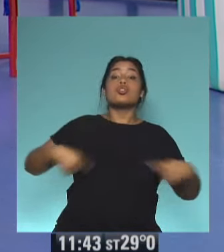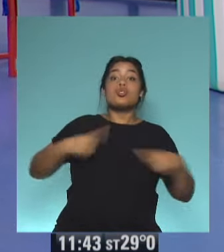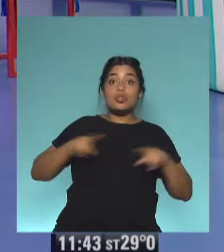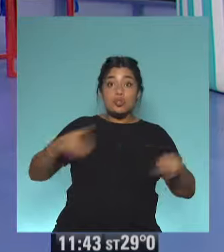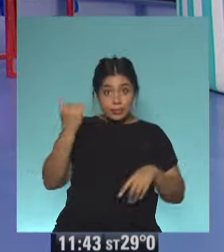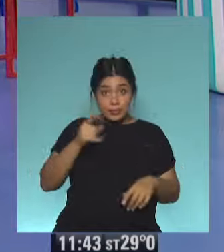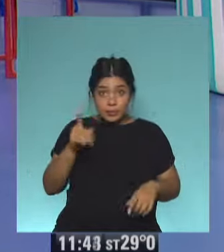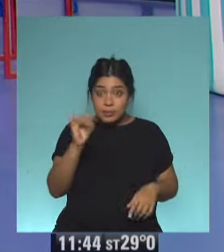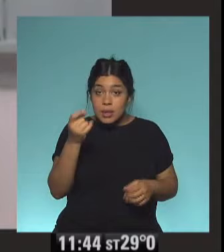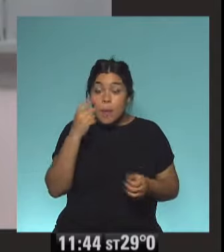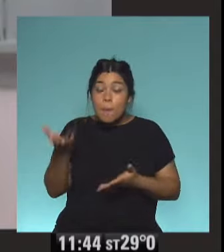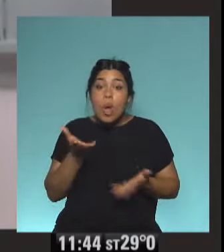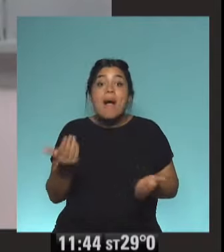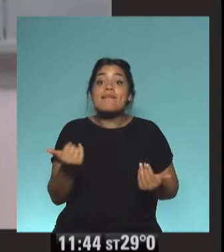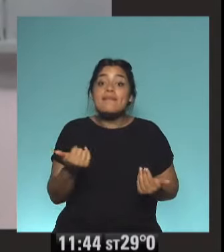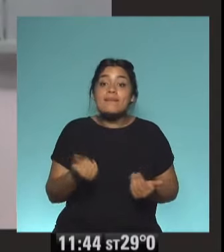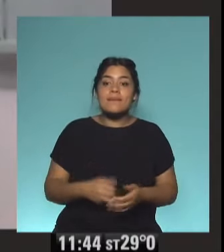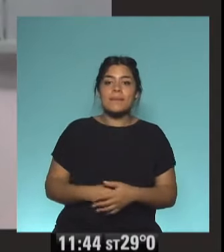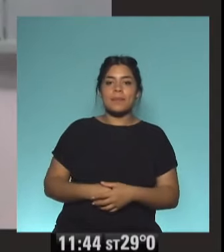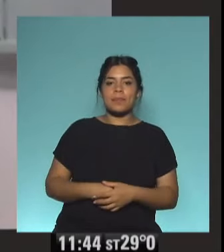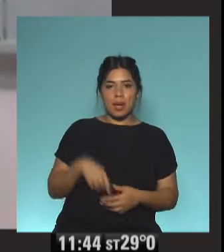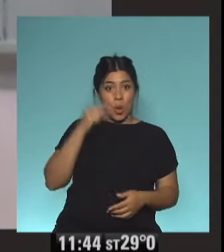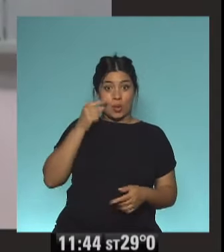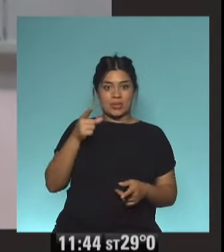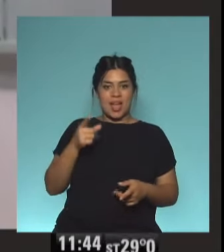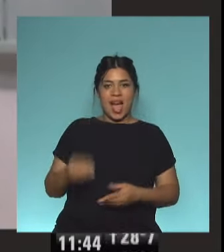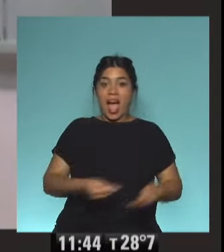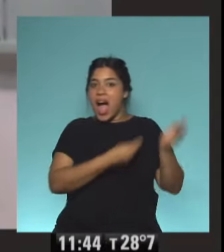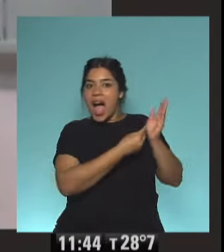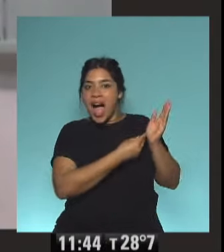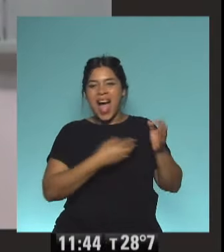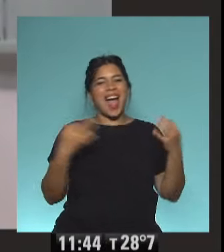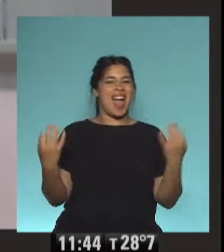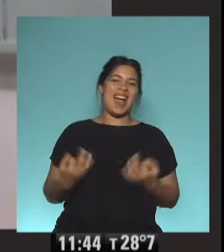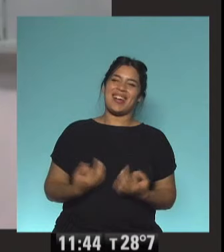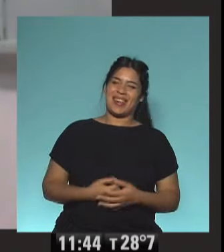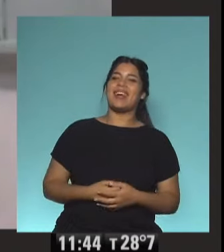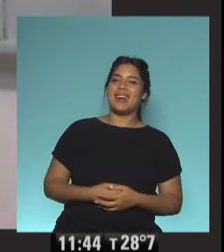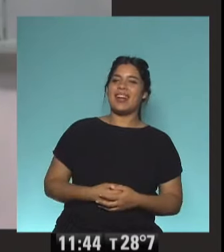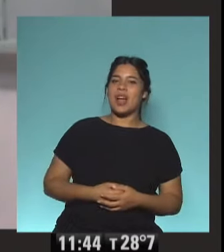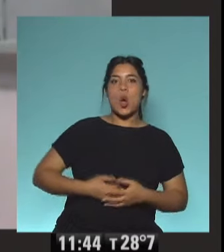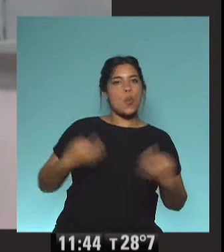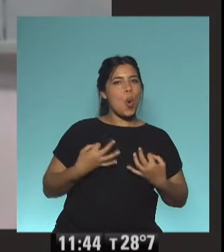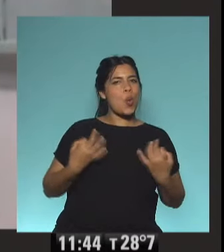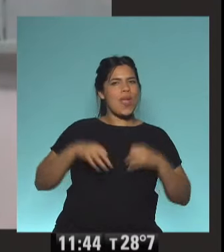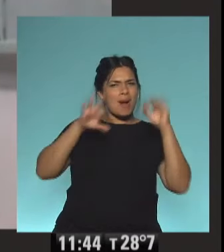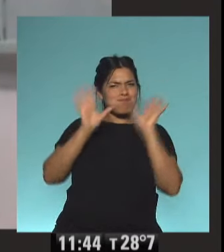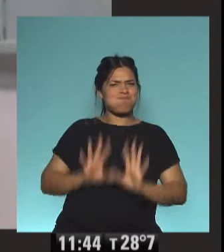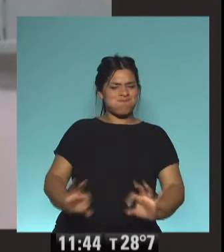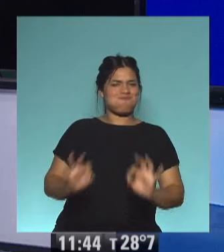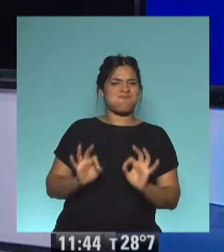ahí unos instrumentos? A ver. Ay, le dio vergüenza. ¡Ahí está! ¡Ahí está! Se recontra lista y buenísimo que